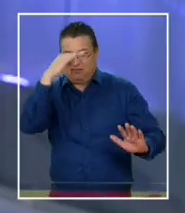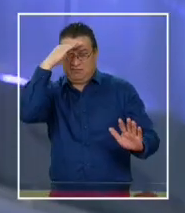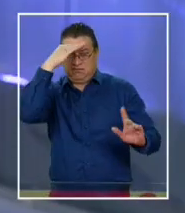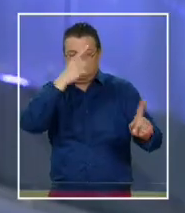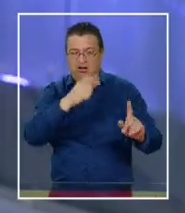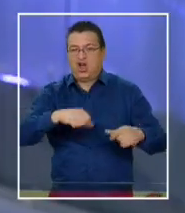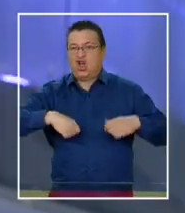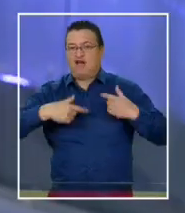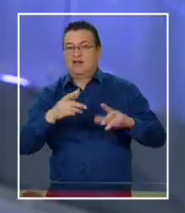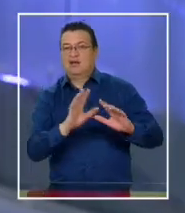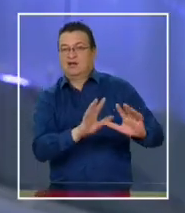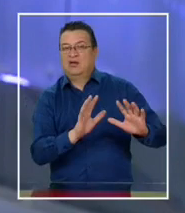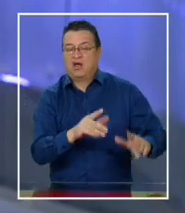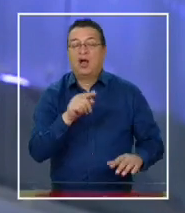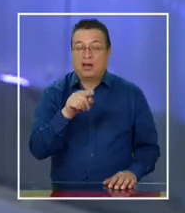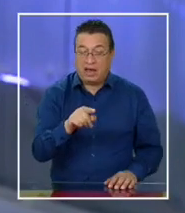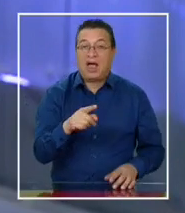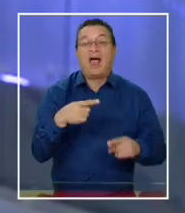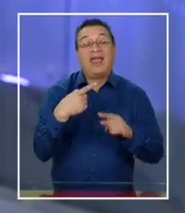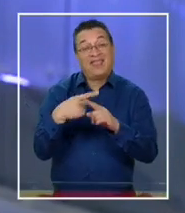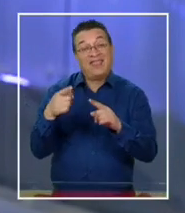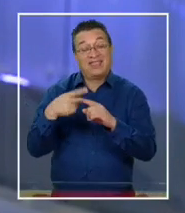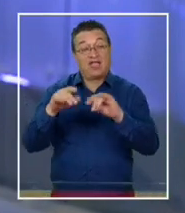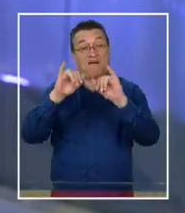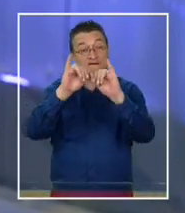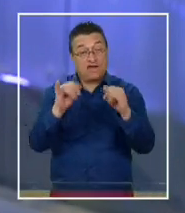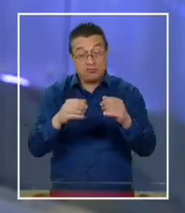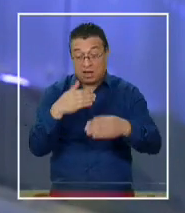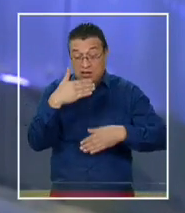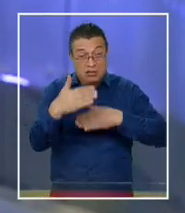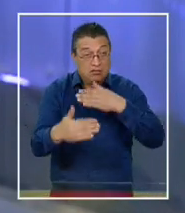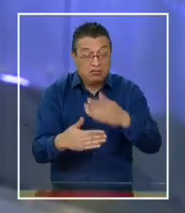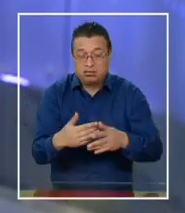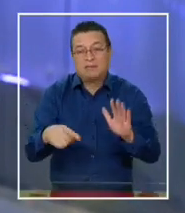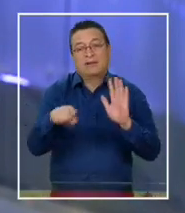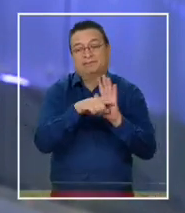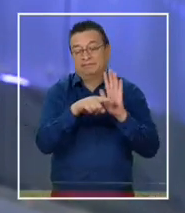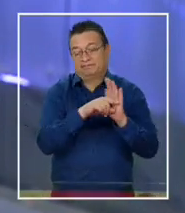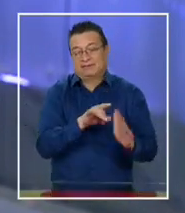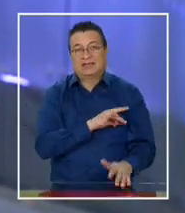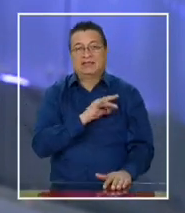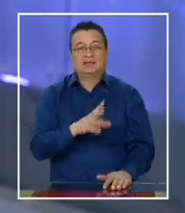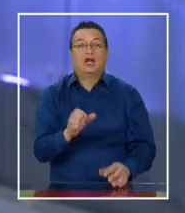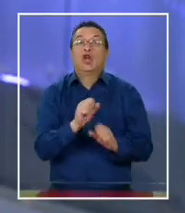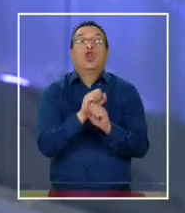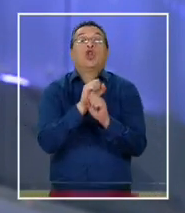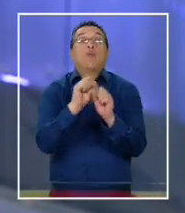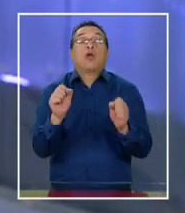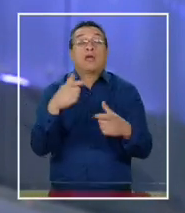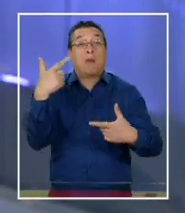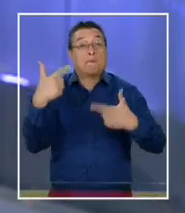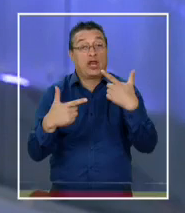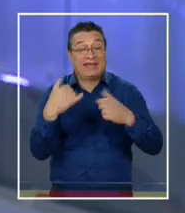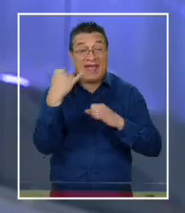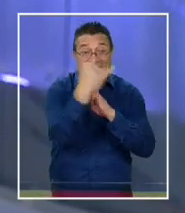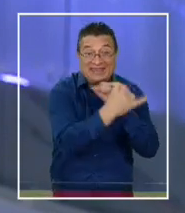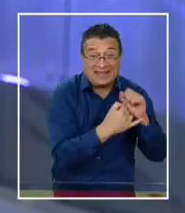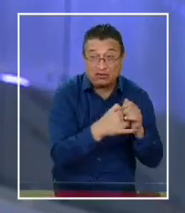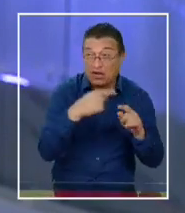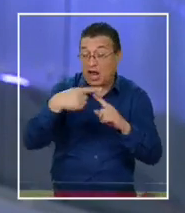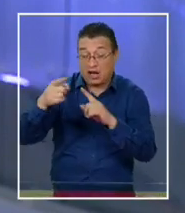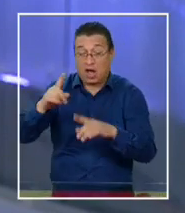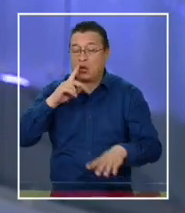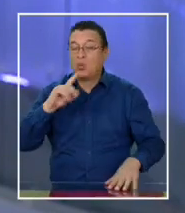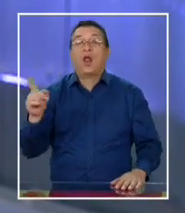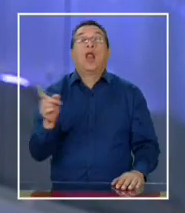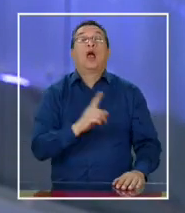más joven hay distintas cosas pero la manera en que se procesaron es muy mala para el país tú no puedes transformar la política exterior en un en una cosa